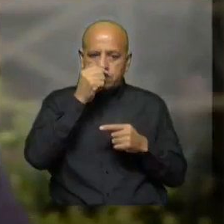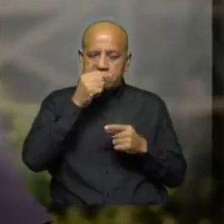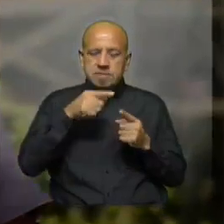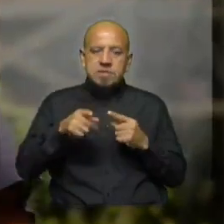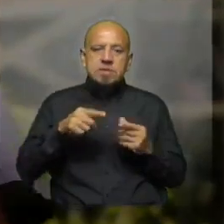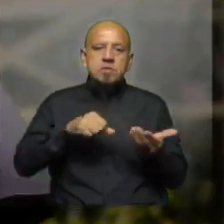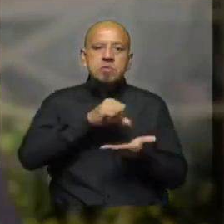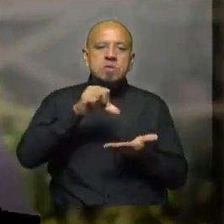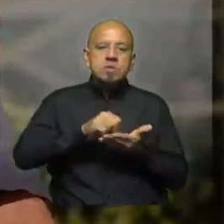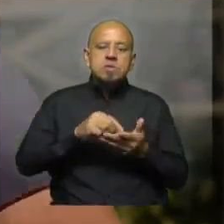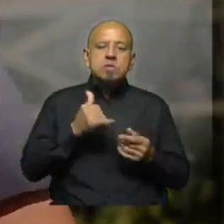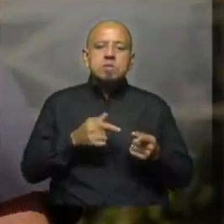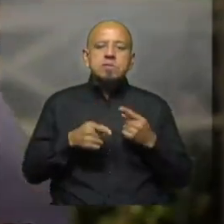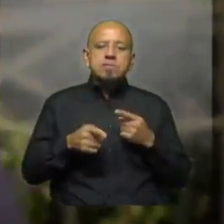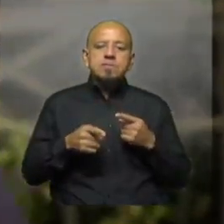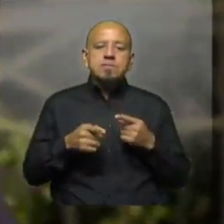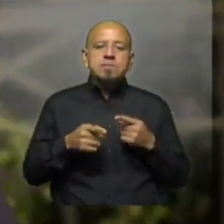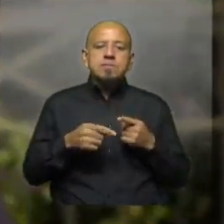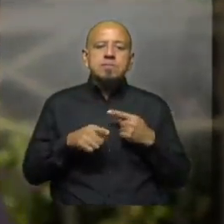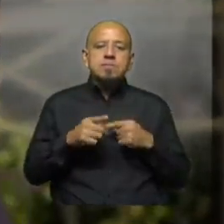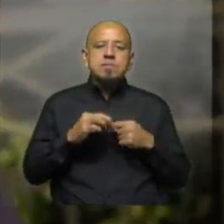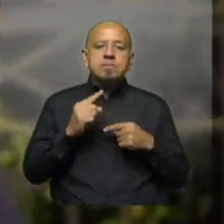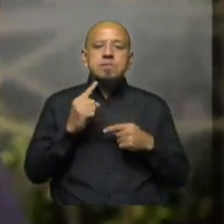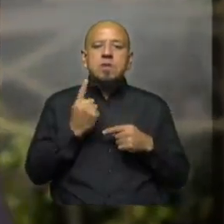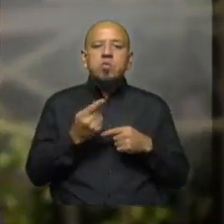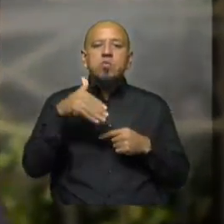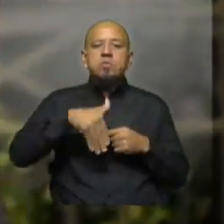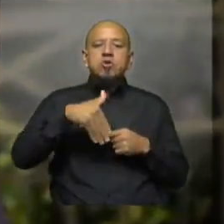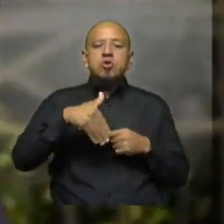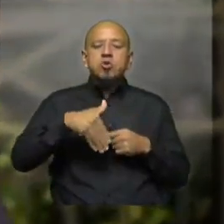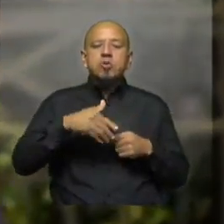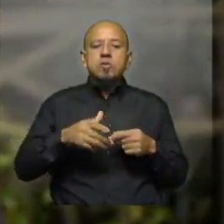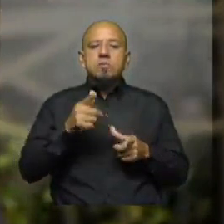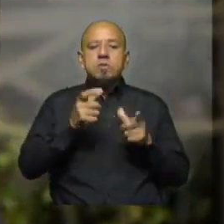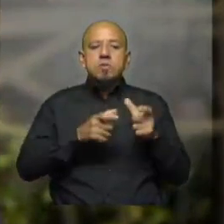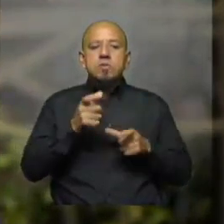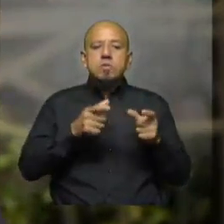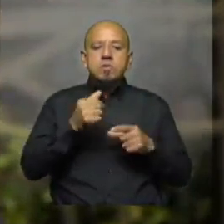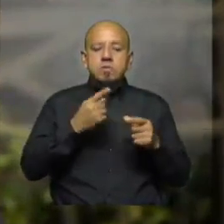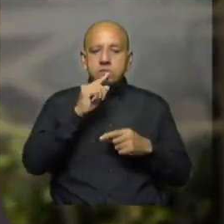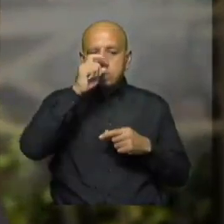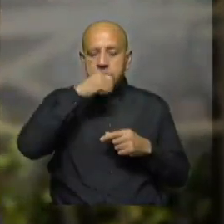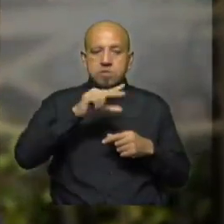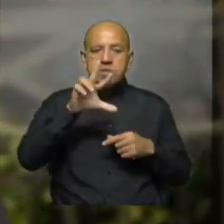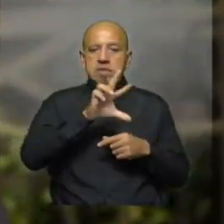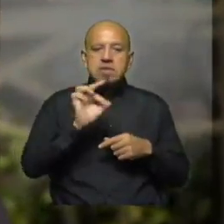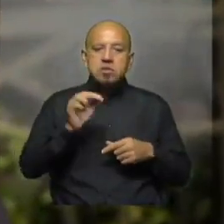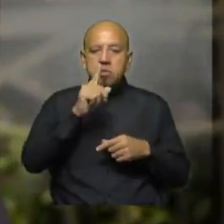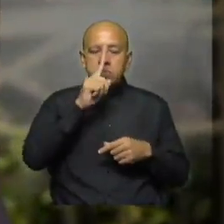un país que se estaba acercando al millón de habitantes, una capital de Montevideo que tenía alrededor de 300.000